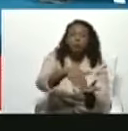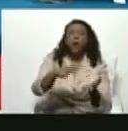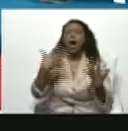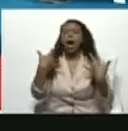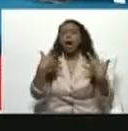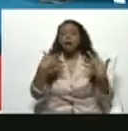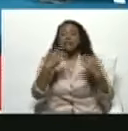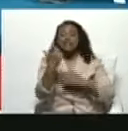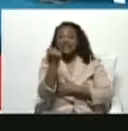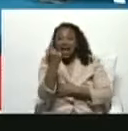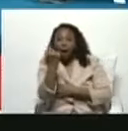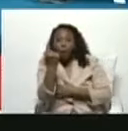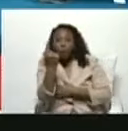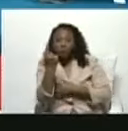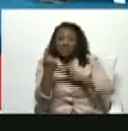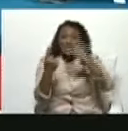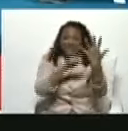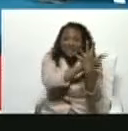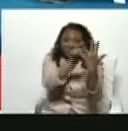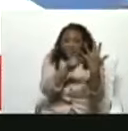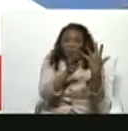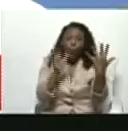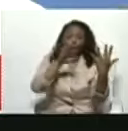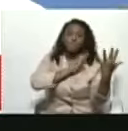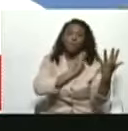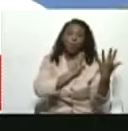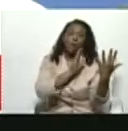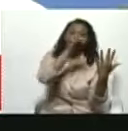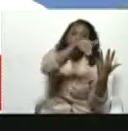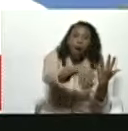Dentro de las 5 cofradías del Estado de Aragua,